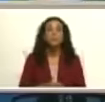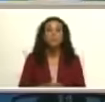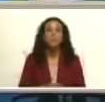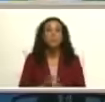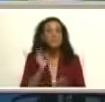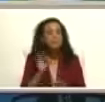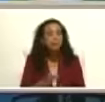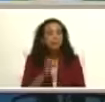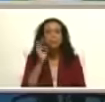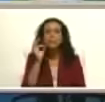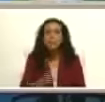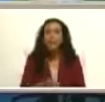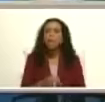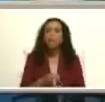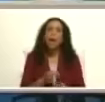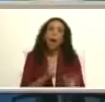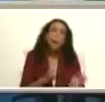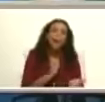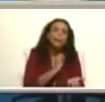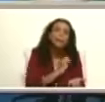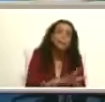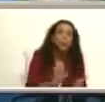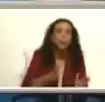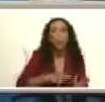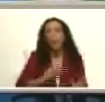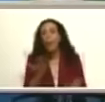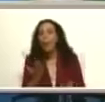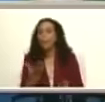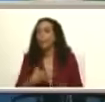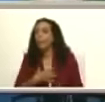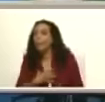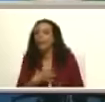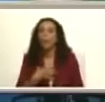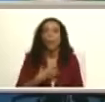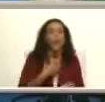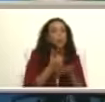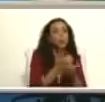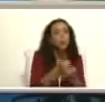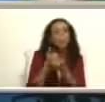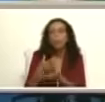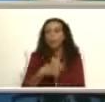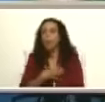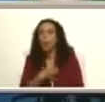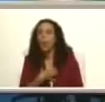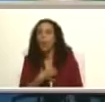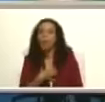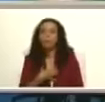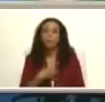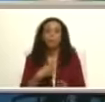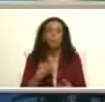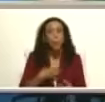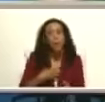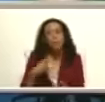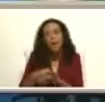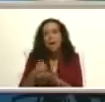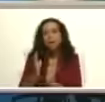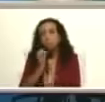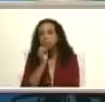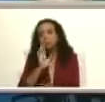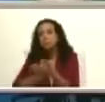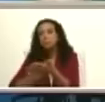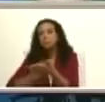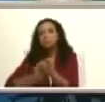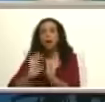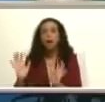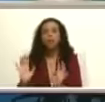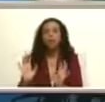Siempre habrá exoneraciones, exenciones, para ayudar por aquí, para ayudar por allá, claro. Claro, si